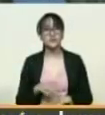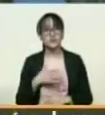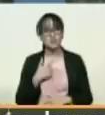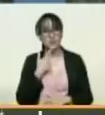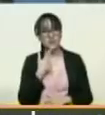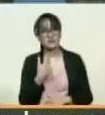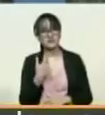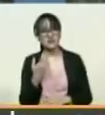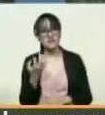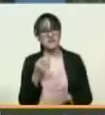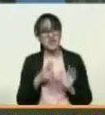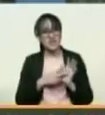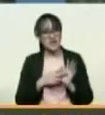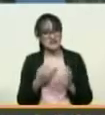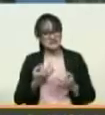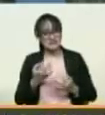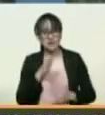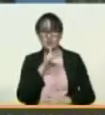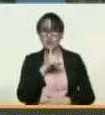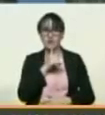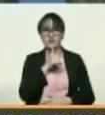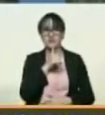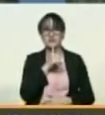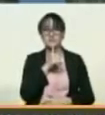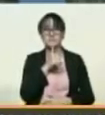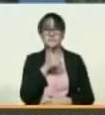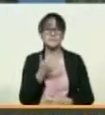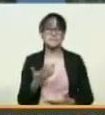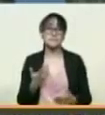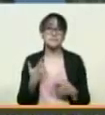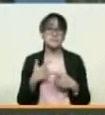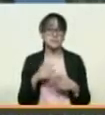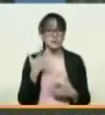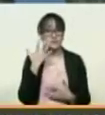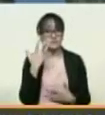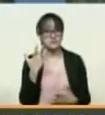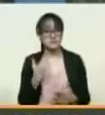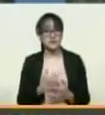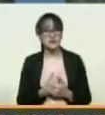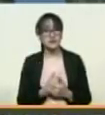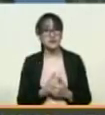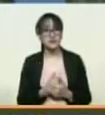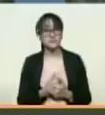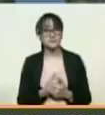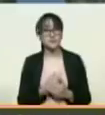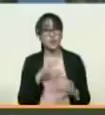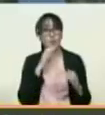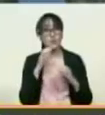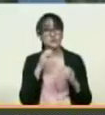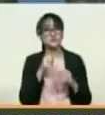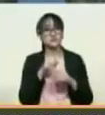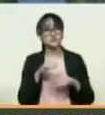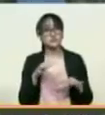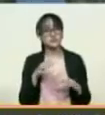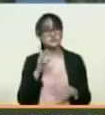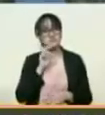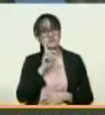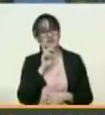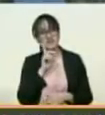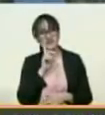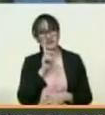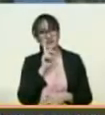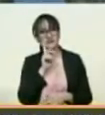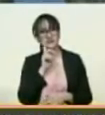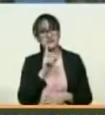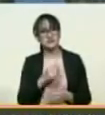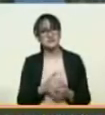verdad absoluta no existe, pero lo que uno ve a través de los medios de comunicación sobre Venezuela es la mentira absoluta,